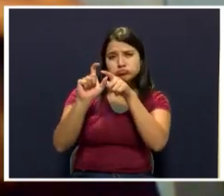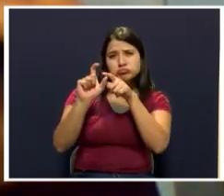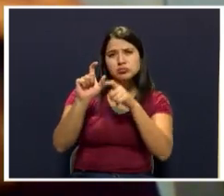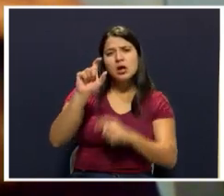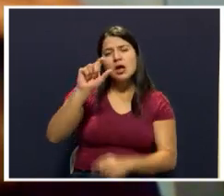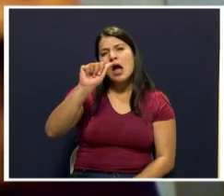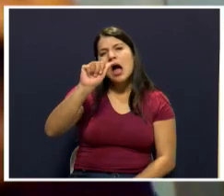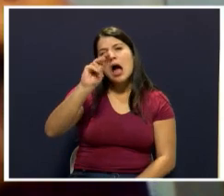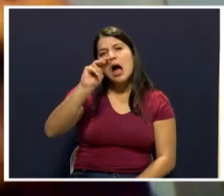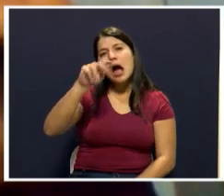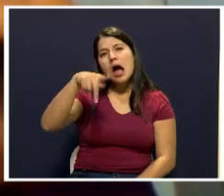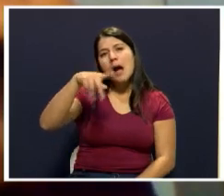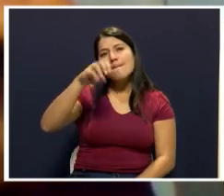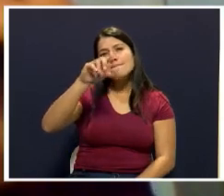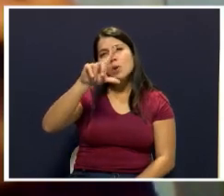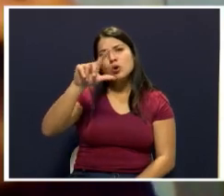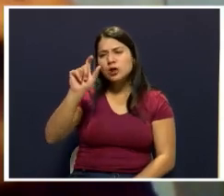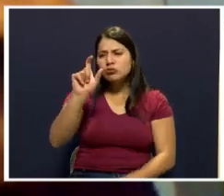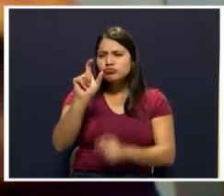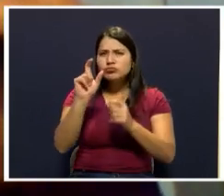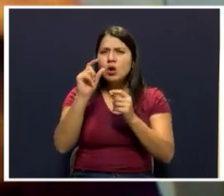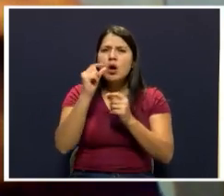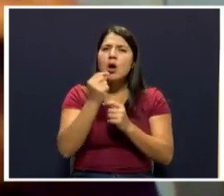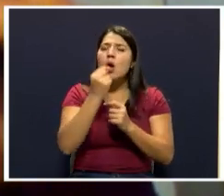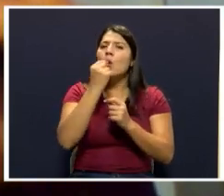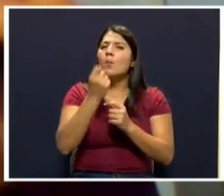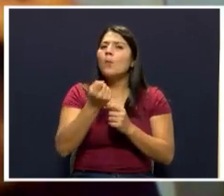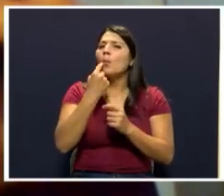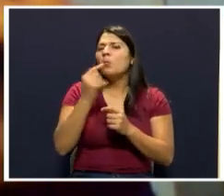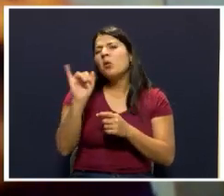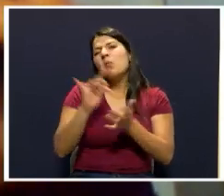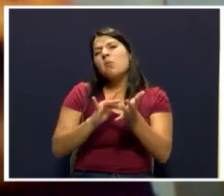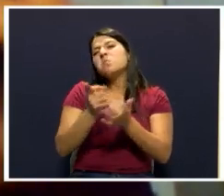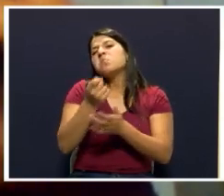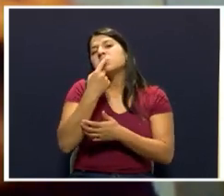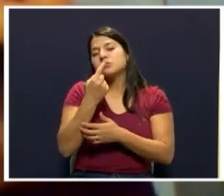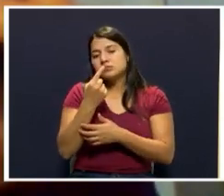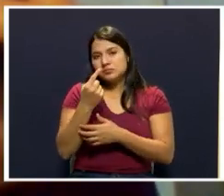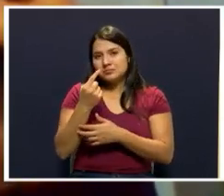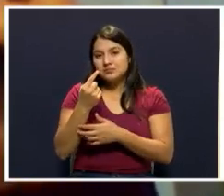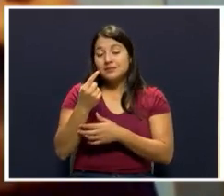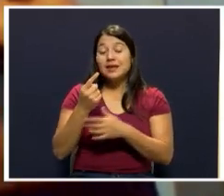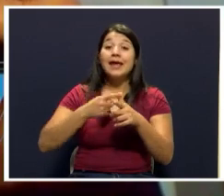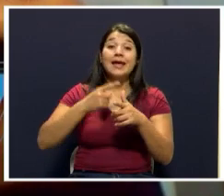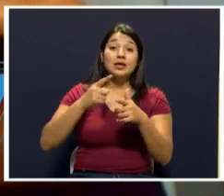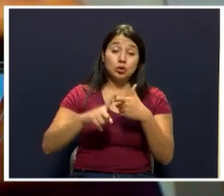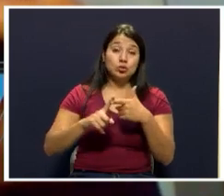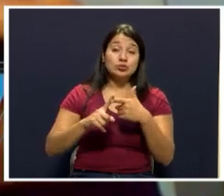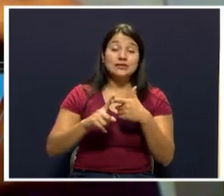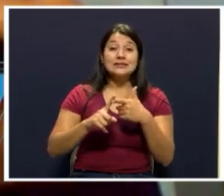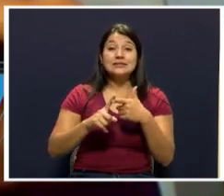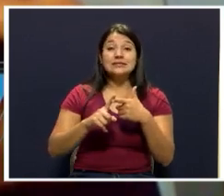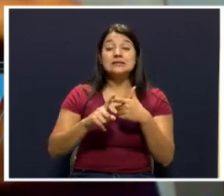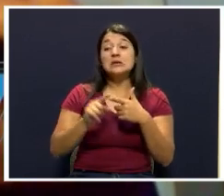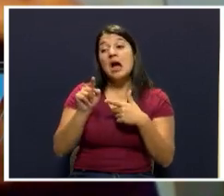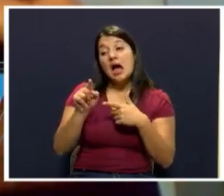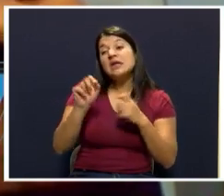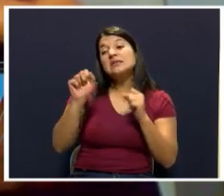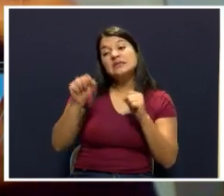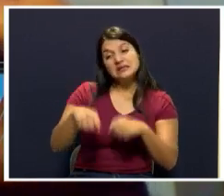50 mililitros de anticuerpos purificados. Entonces ahí estaríamos hablando probablemente de un número de